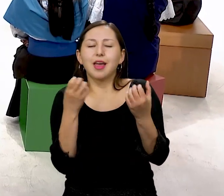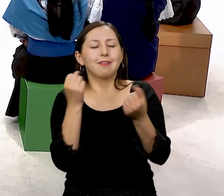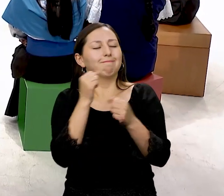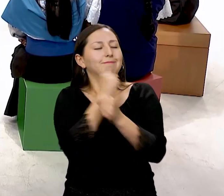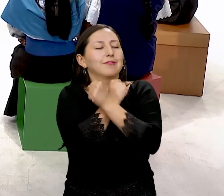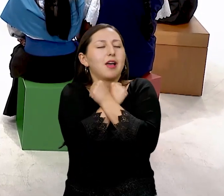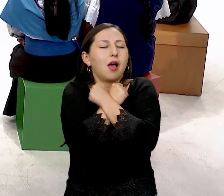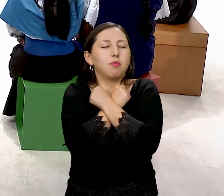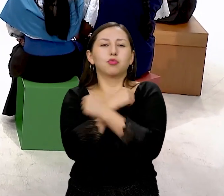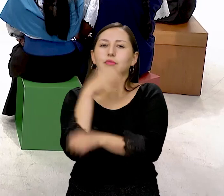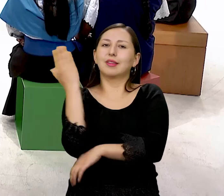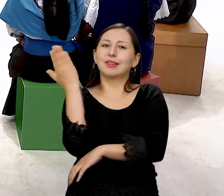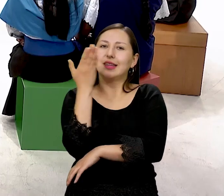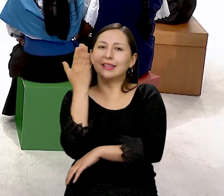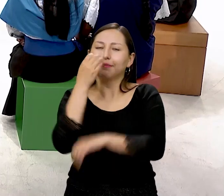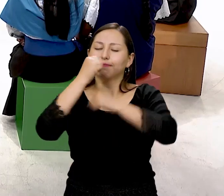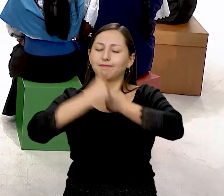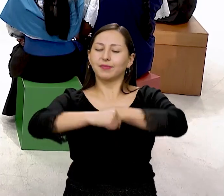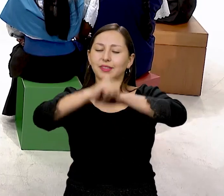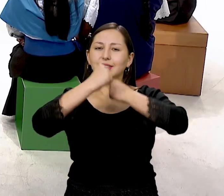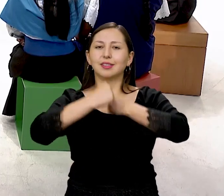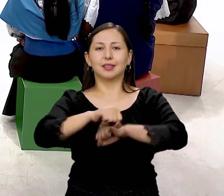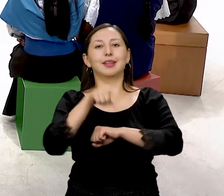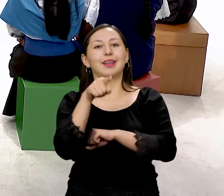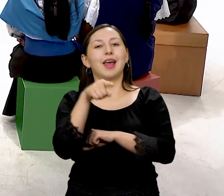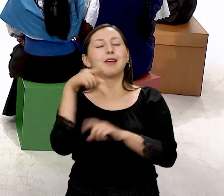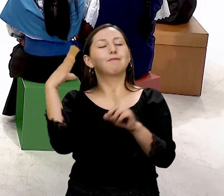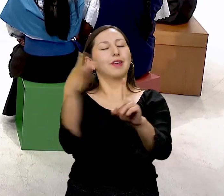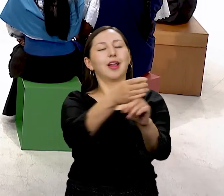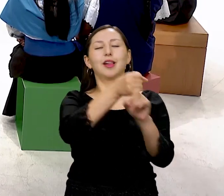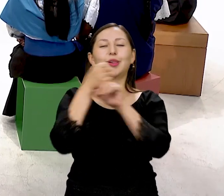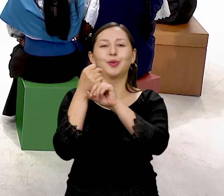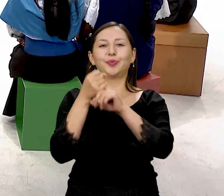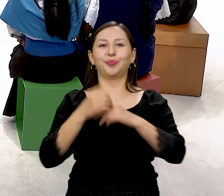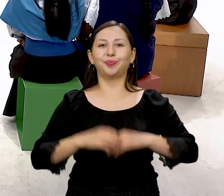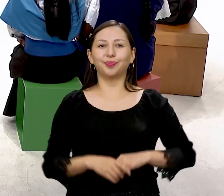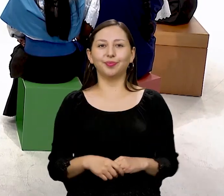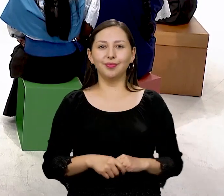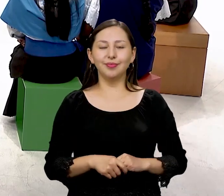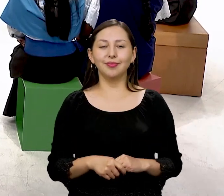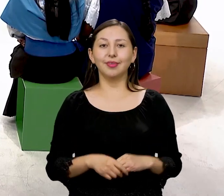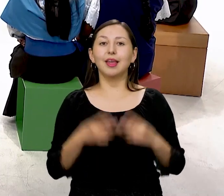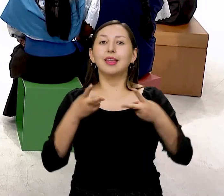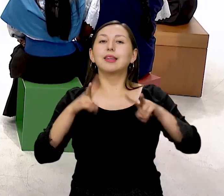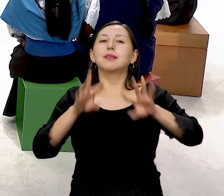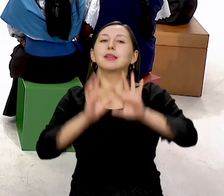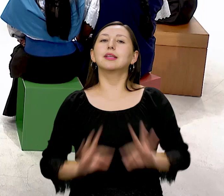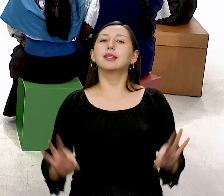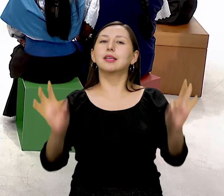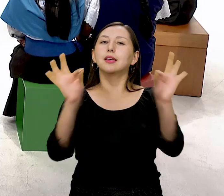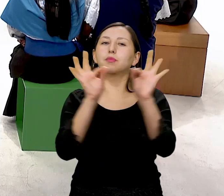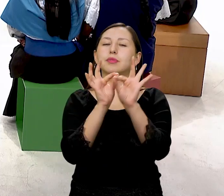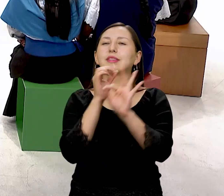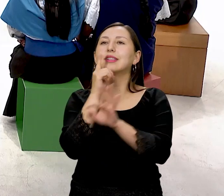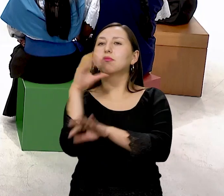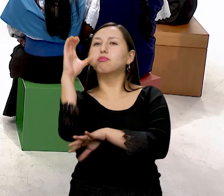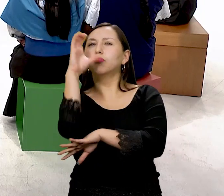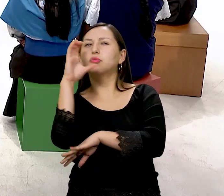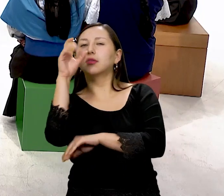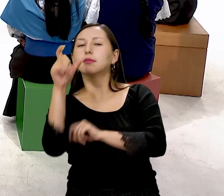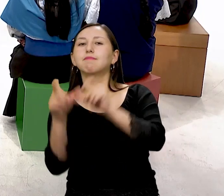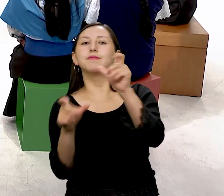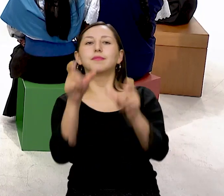solamente es pasión y disciplina. Eso es lo que te va a llevar al éxito. Y también encontrarte con